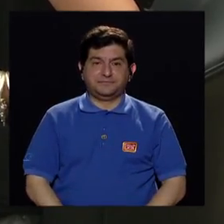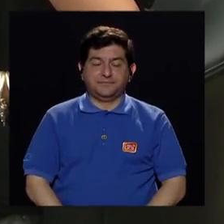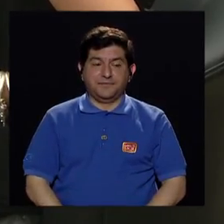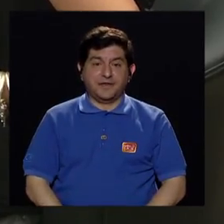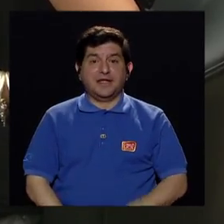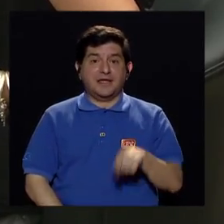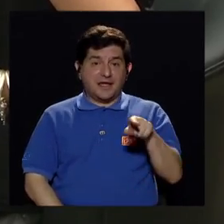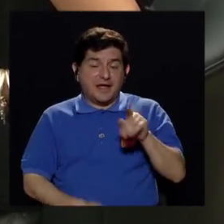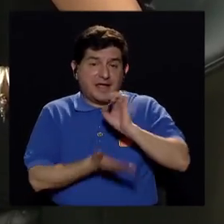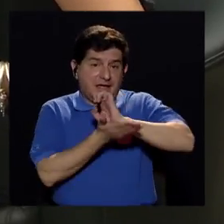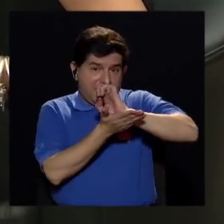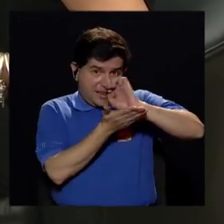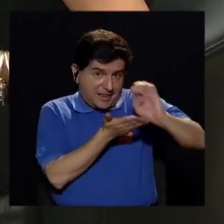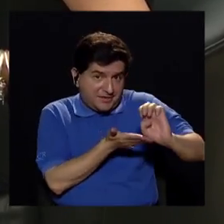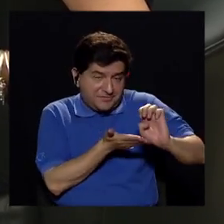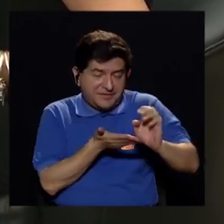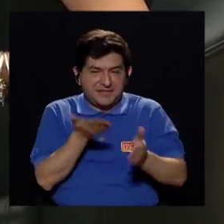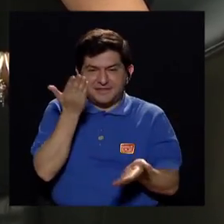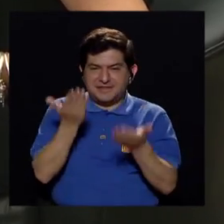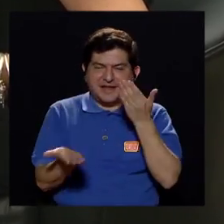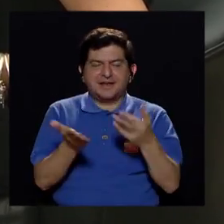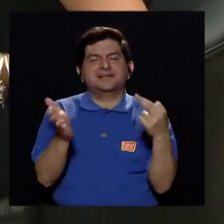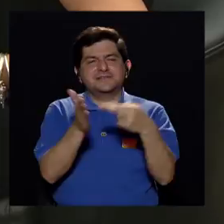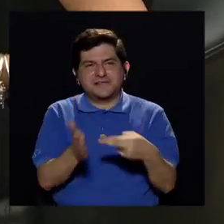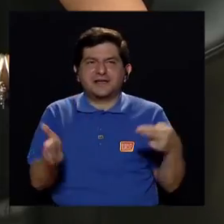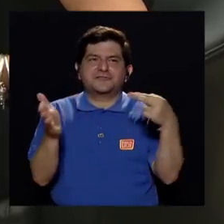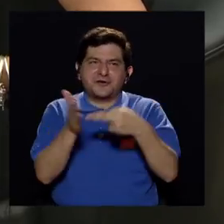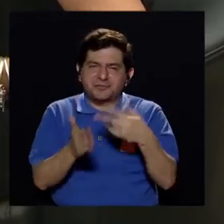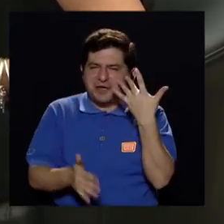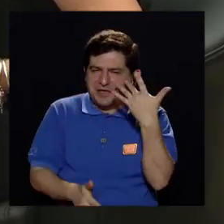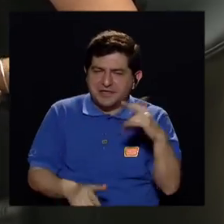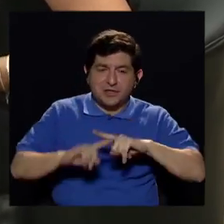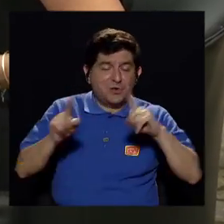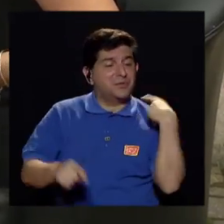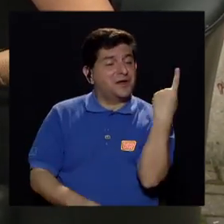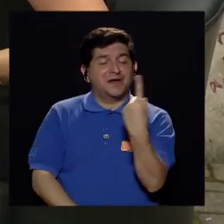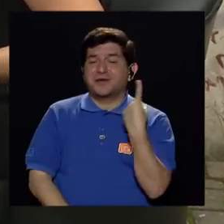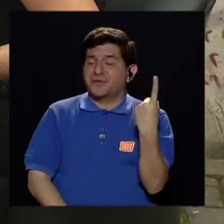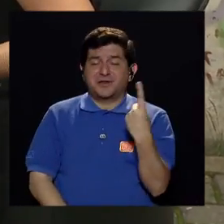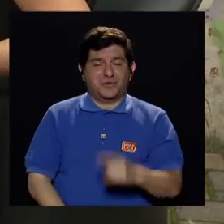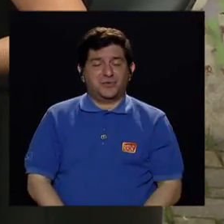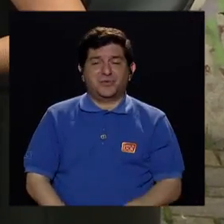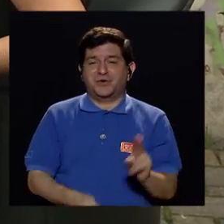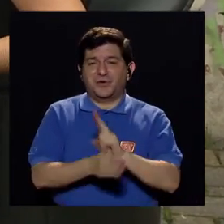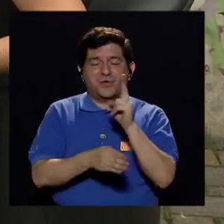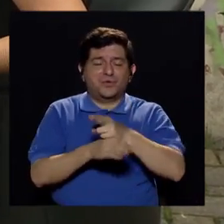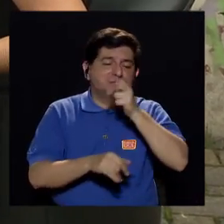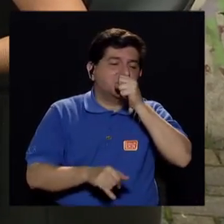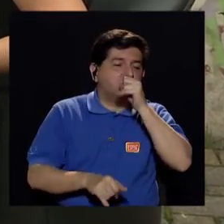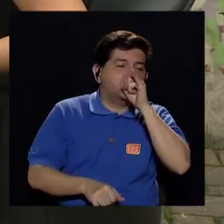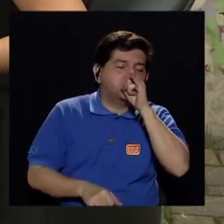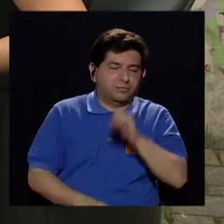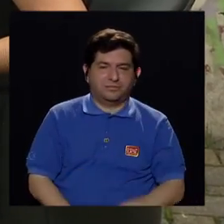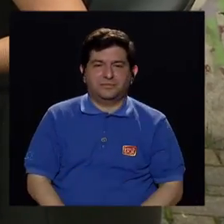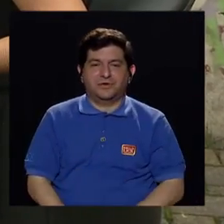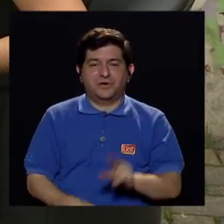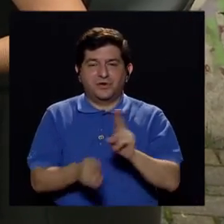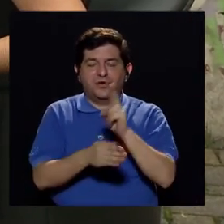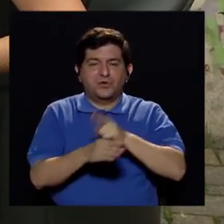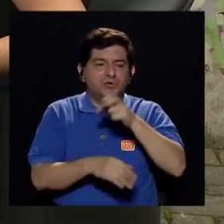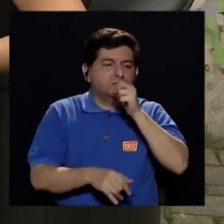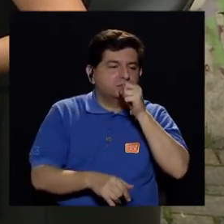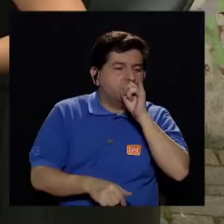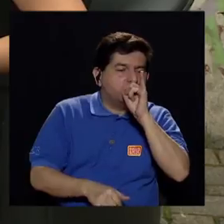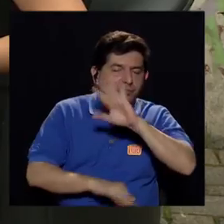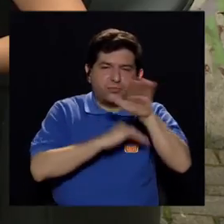prevención suena bastante repetitivo, pero realmente es lo único, utilicen el preservativo. utilicen preservativo para todas